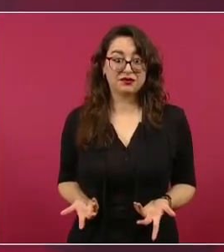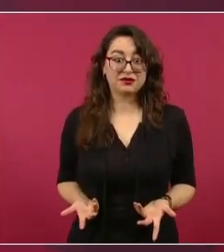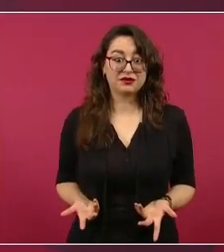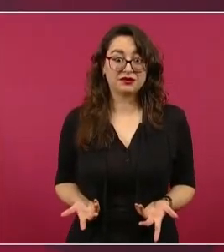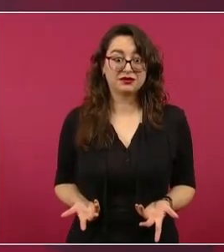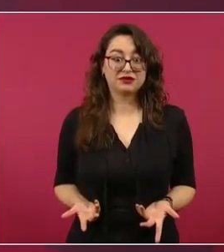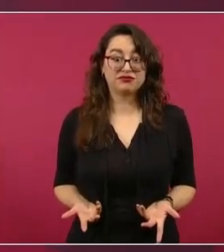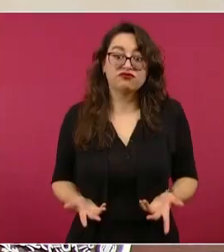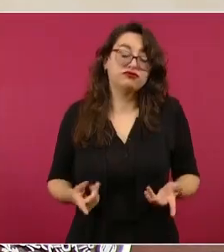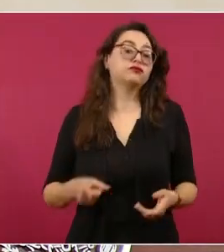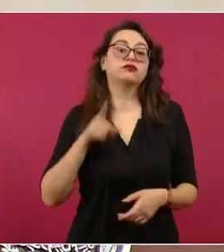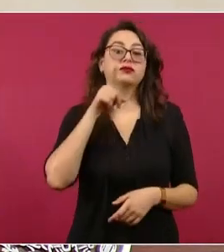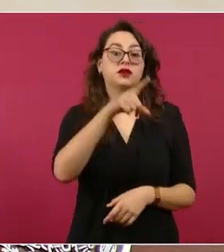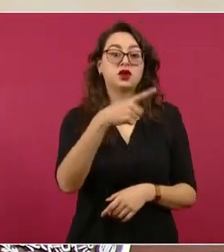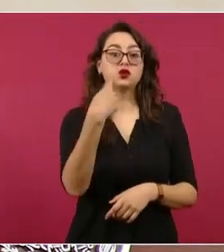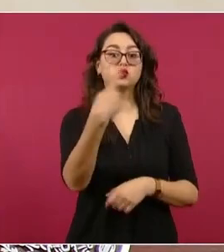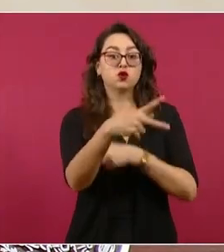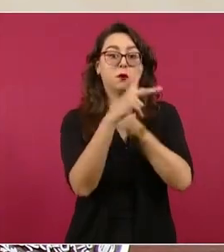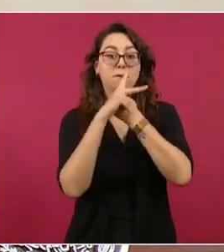expulsó a nuestro embajador